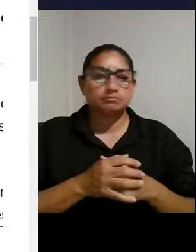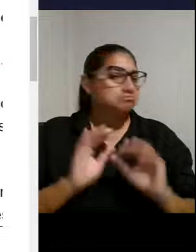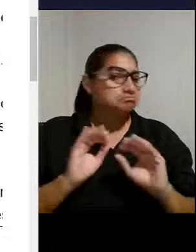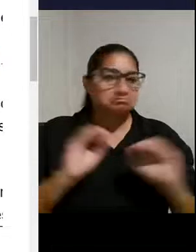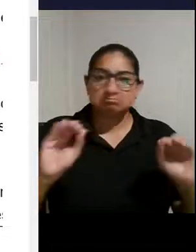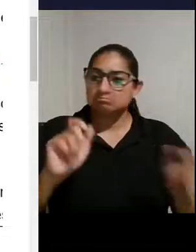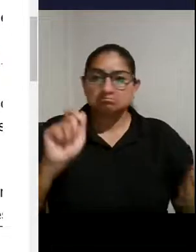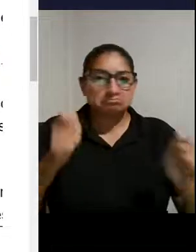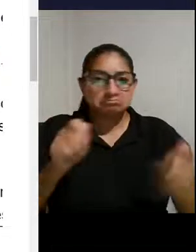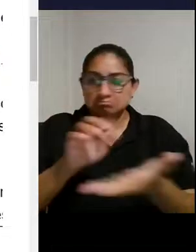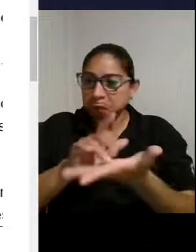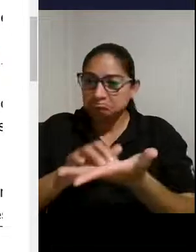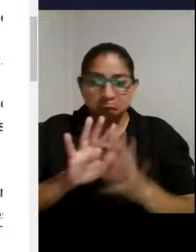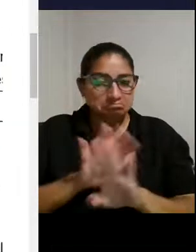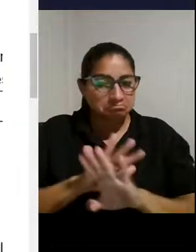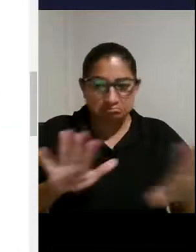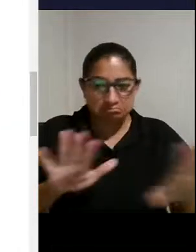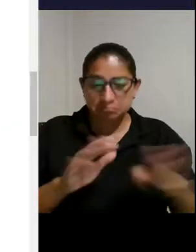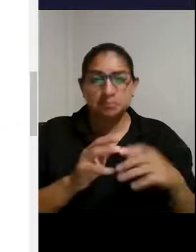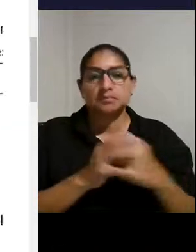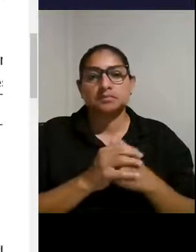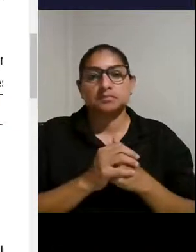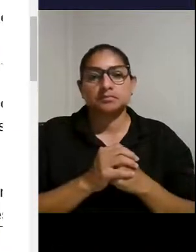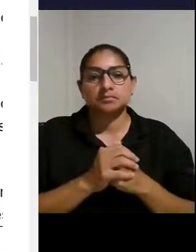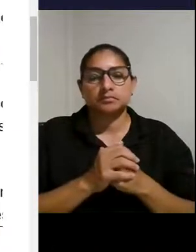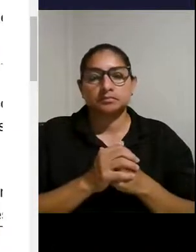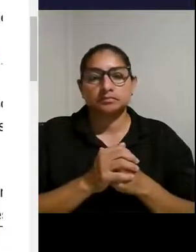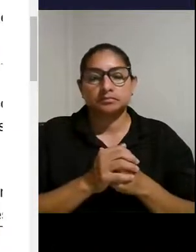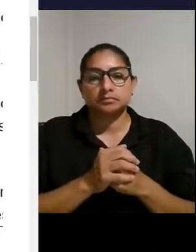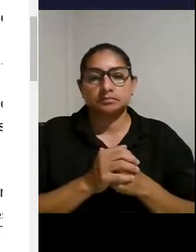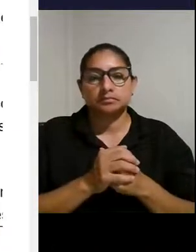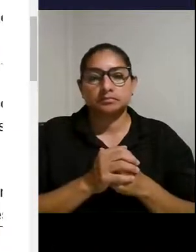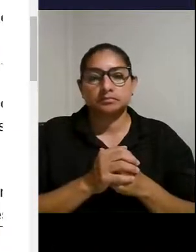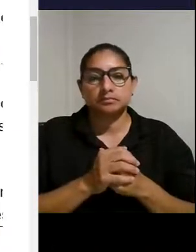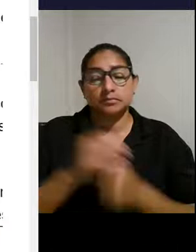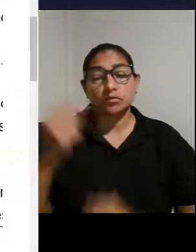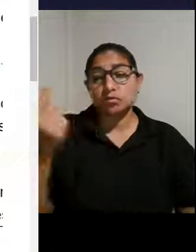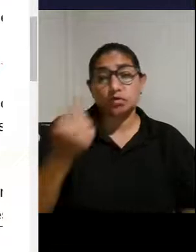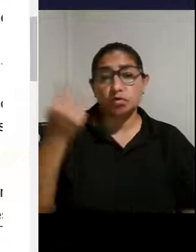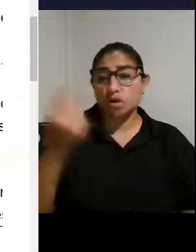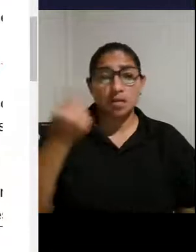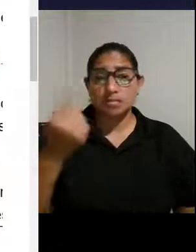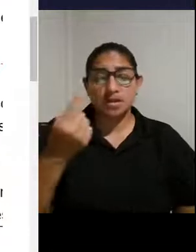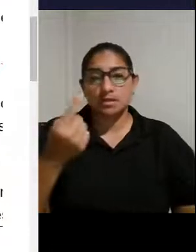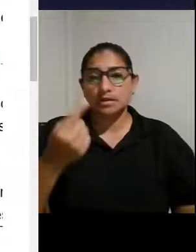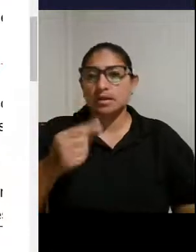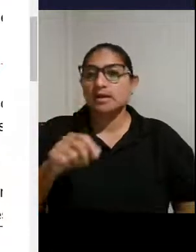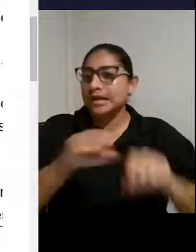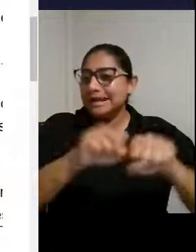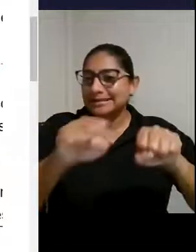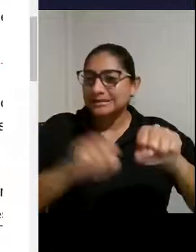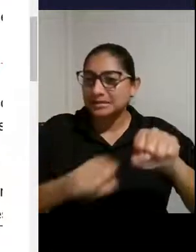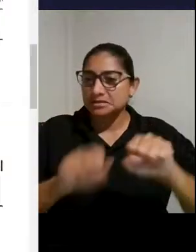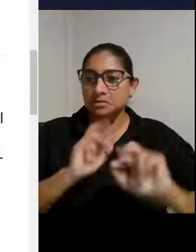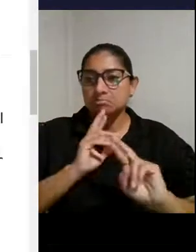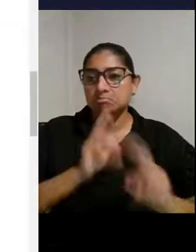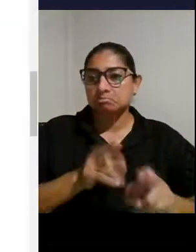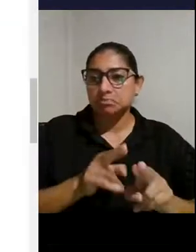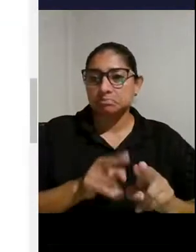cálculo, ¿verdad? Solamente el software nos dio las respuestas,